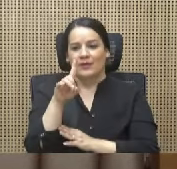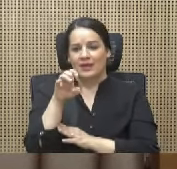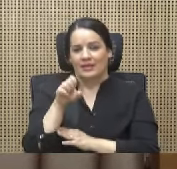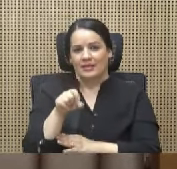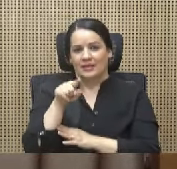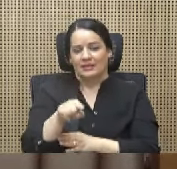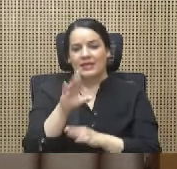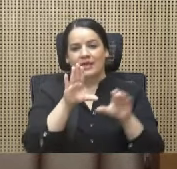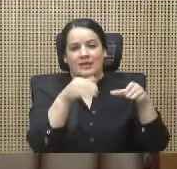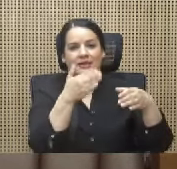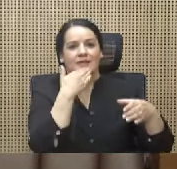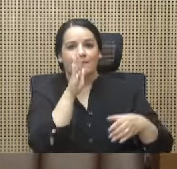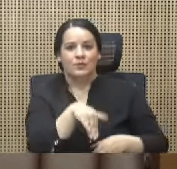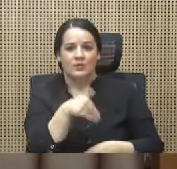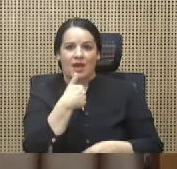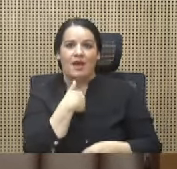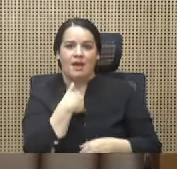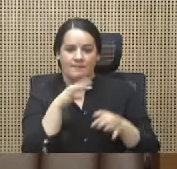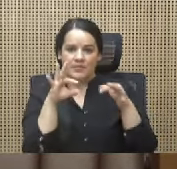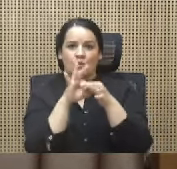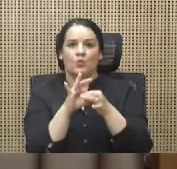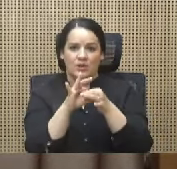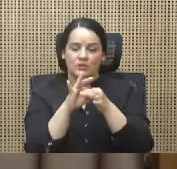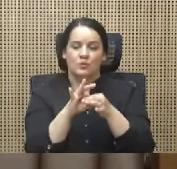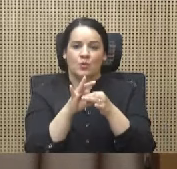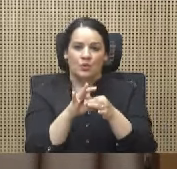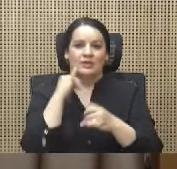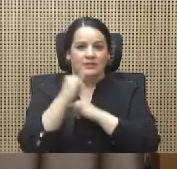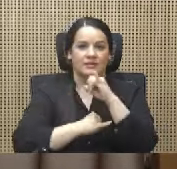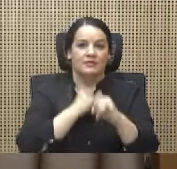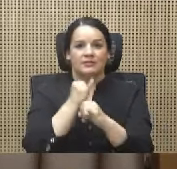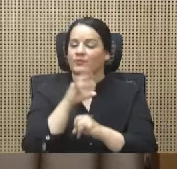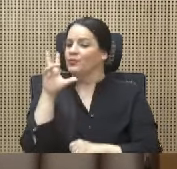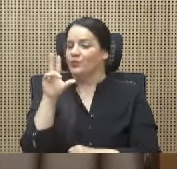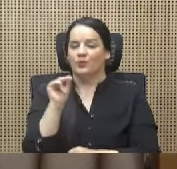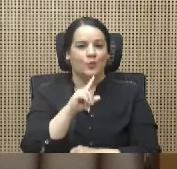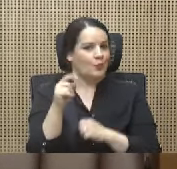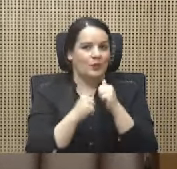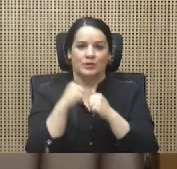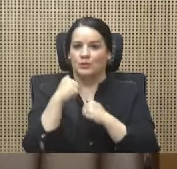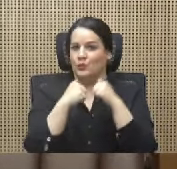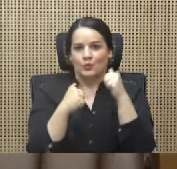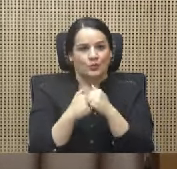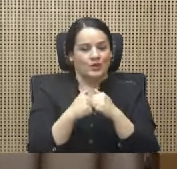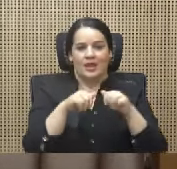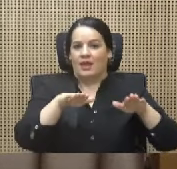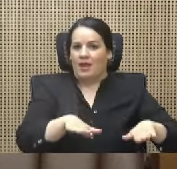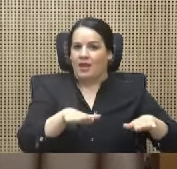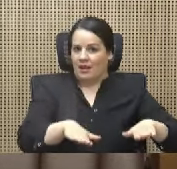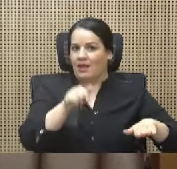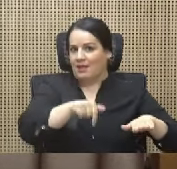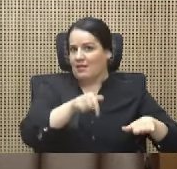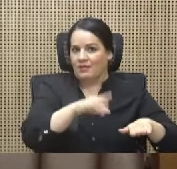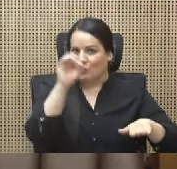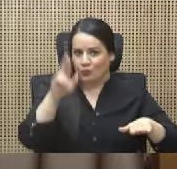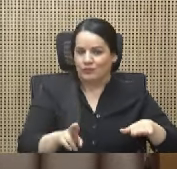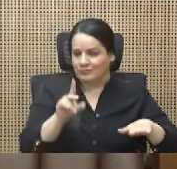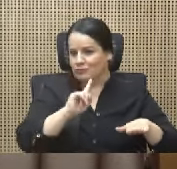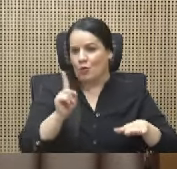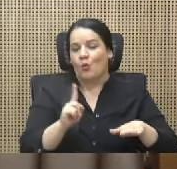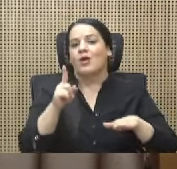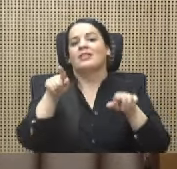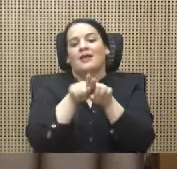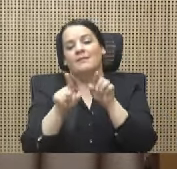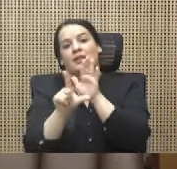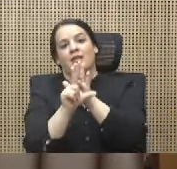crimen organizado tienen una vinculación transnacional, no son estructuras estrictamente domésticas y que por tanto la legislación, entre